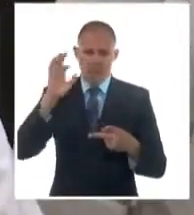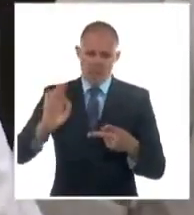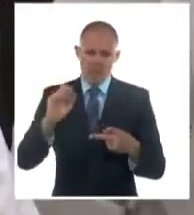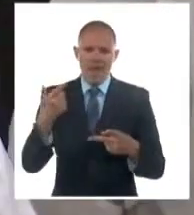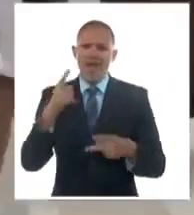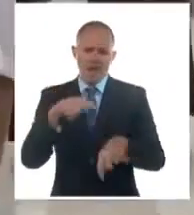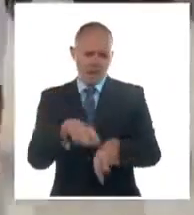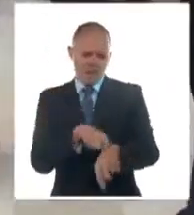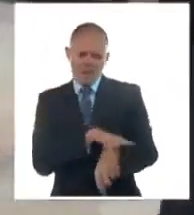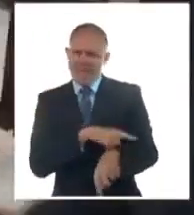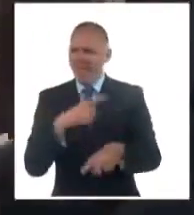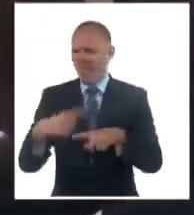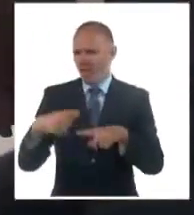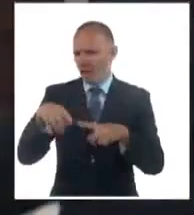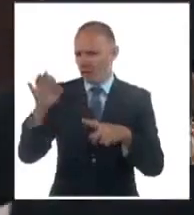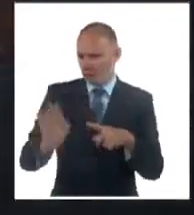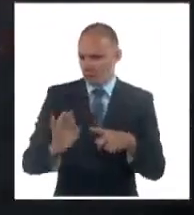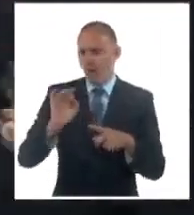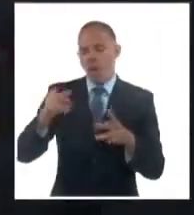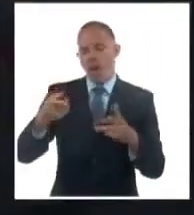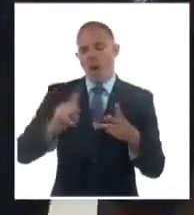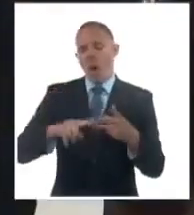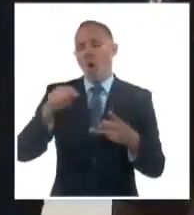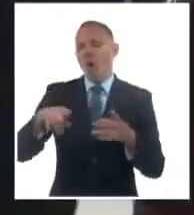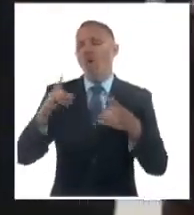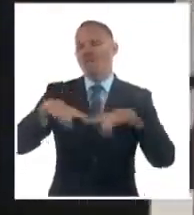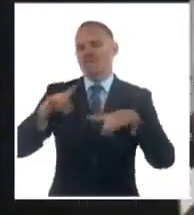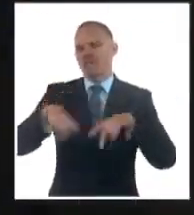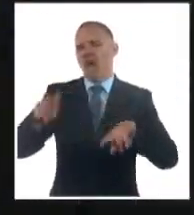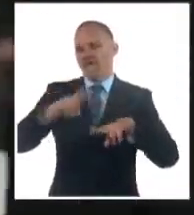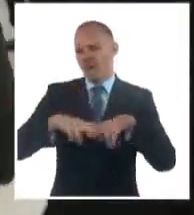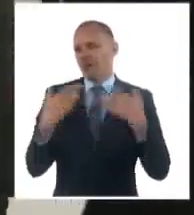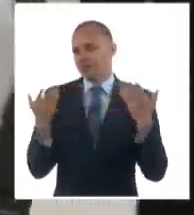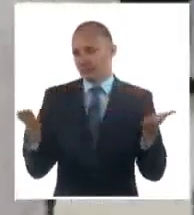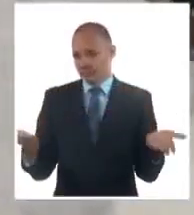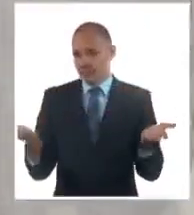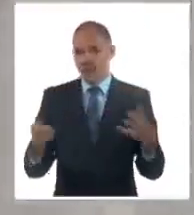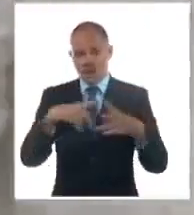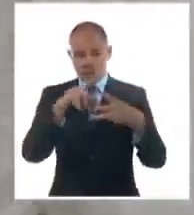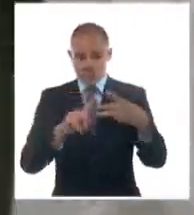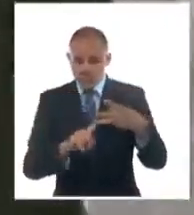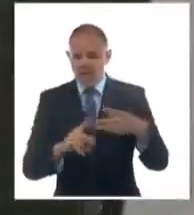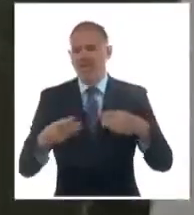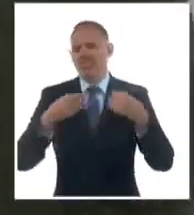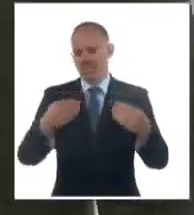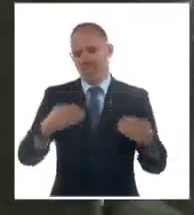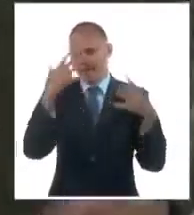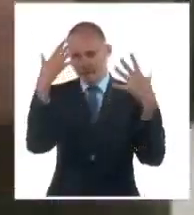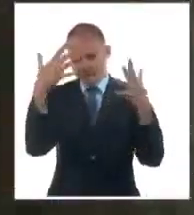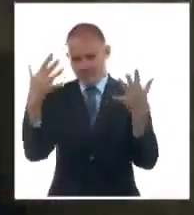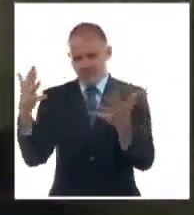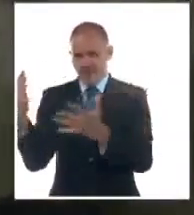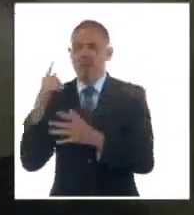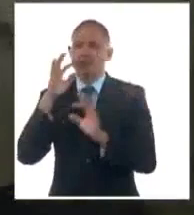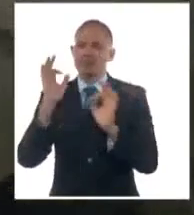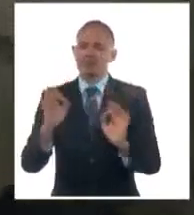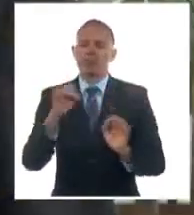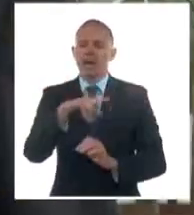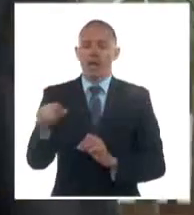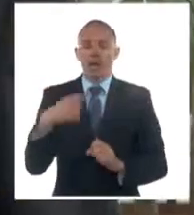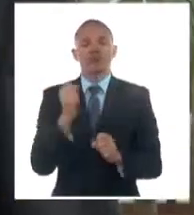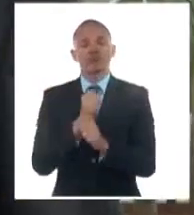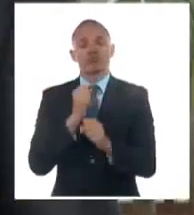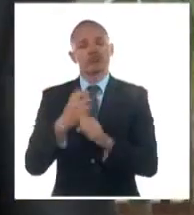Fernández Hernández Vaquero y la Universidad de La Habana. Alto honor, afirman, desde la sencillez y entrega de su